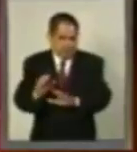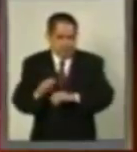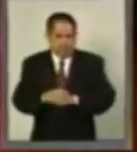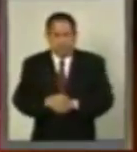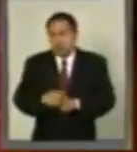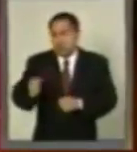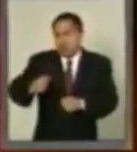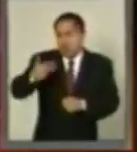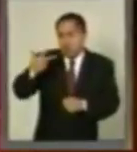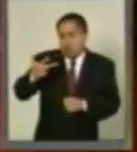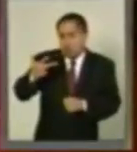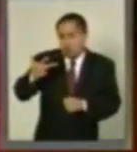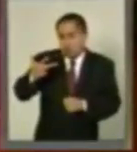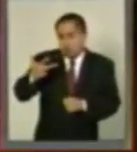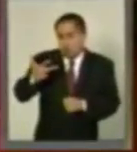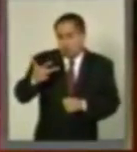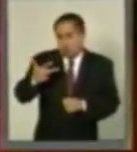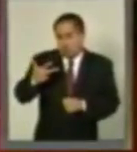8